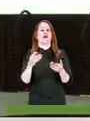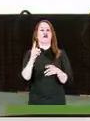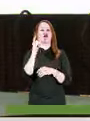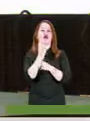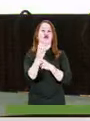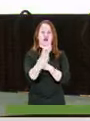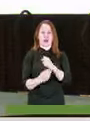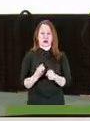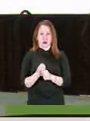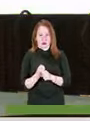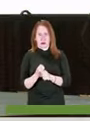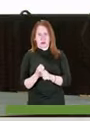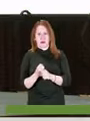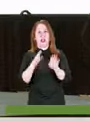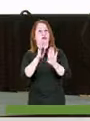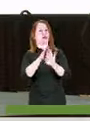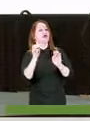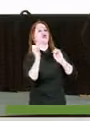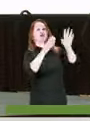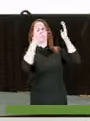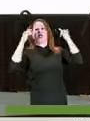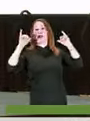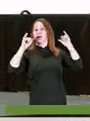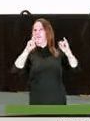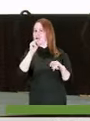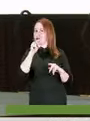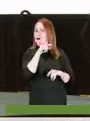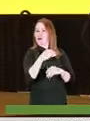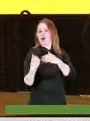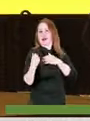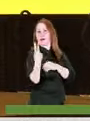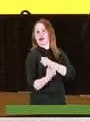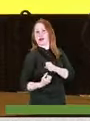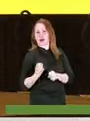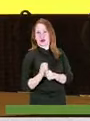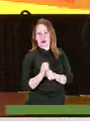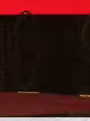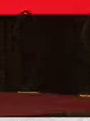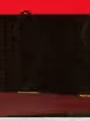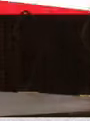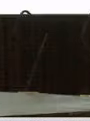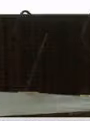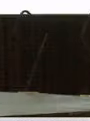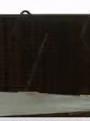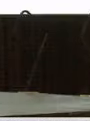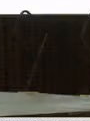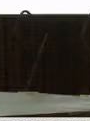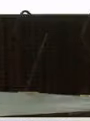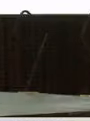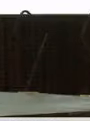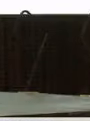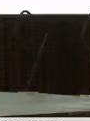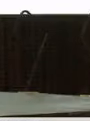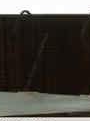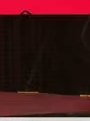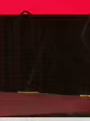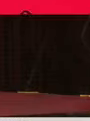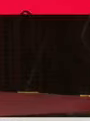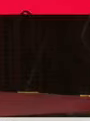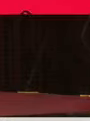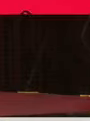puertas aquí y a dejarnos el problema. Ellos se encargarán durante 2 años de mantenimiento. Estas puertas, ¿qué tienen adicional?